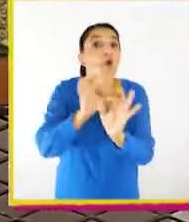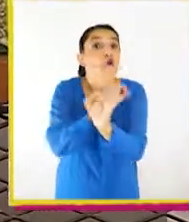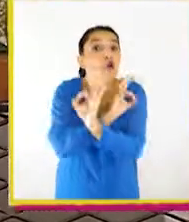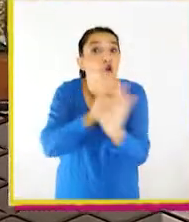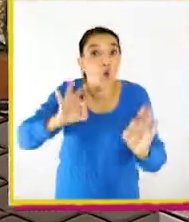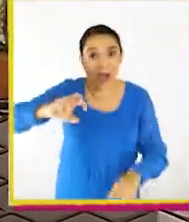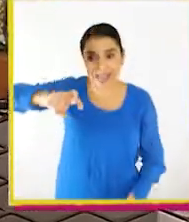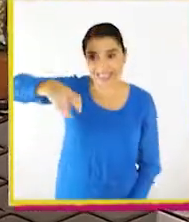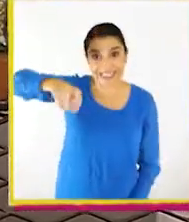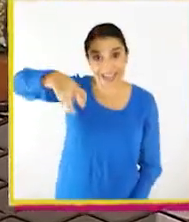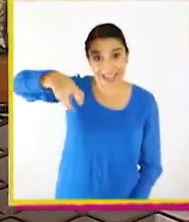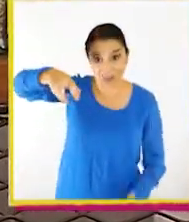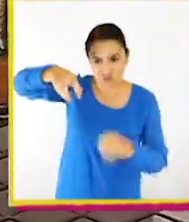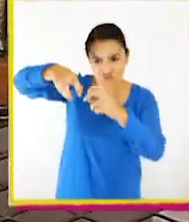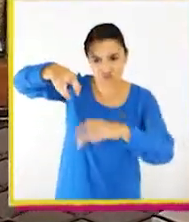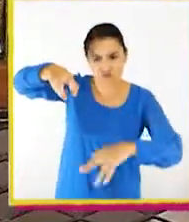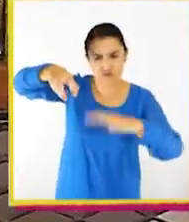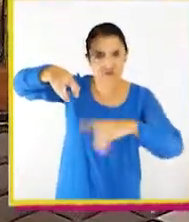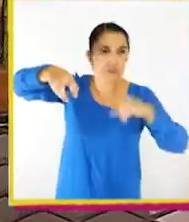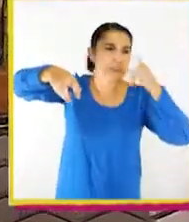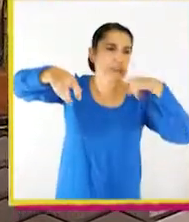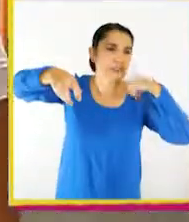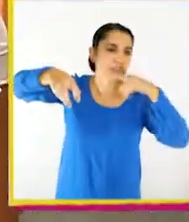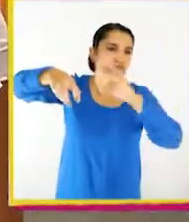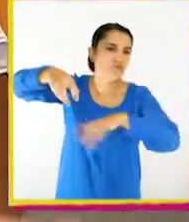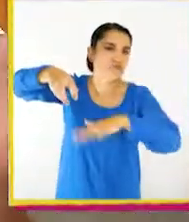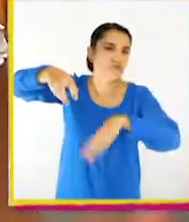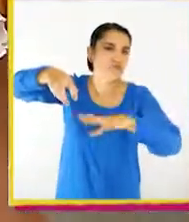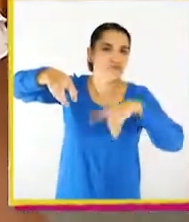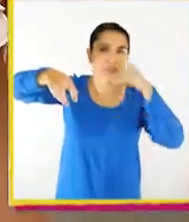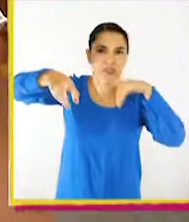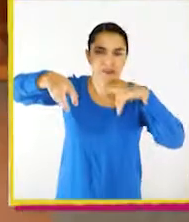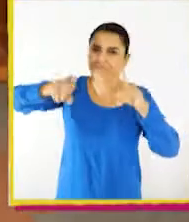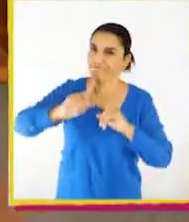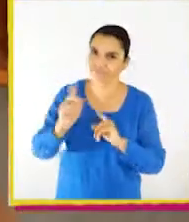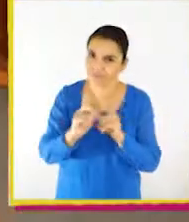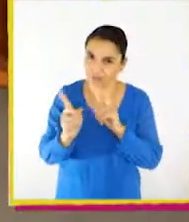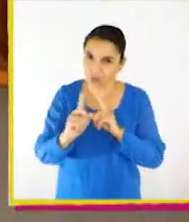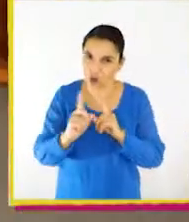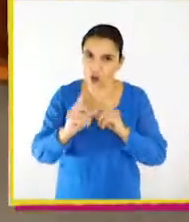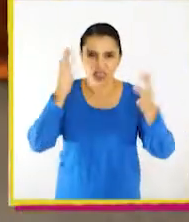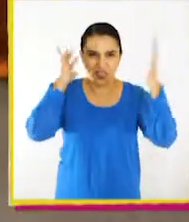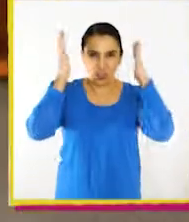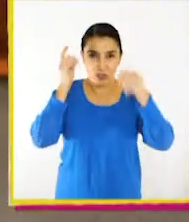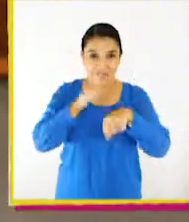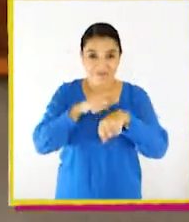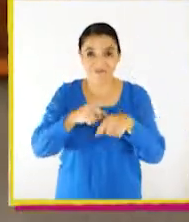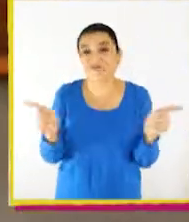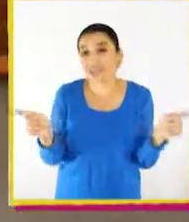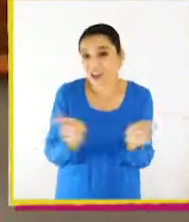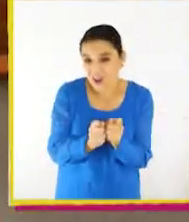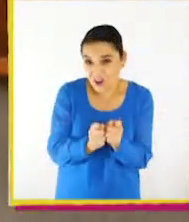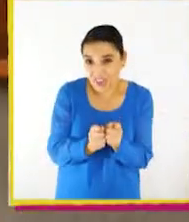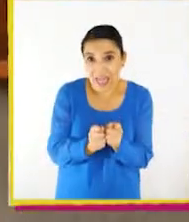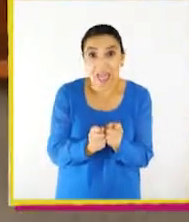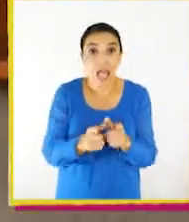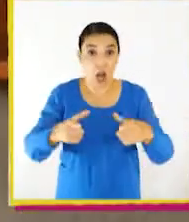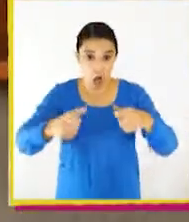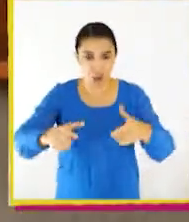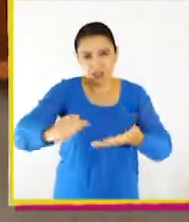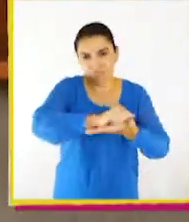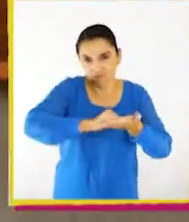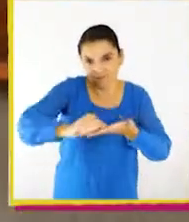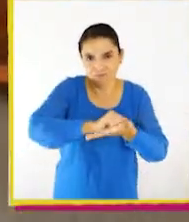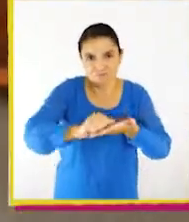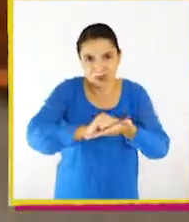nunca dejes abierta la llave mientras te lavas los dientes. Date duchas más cortas. Y al lavar la